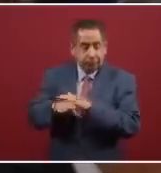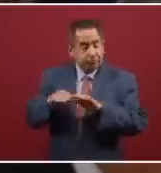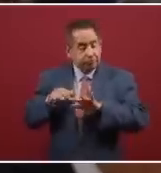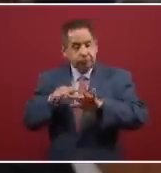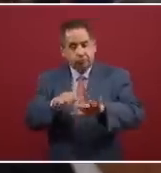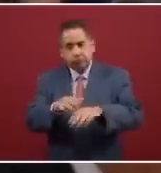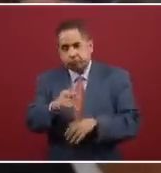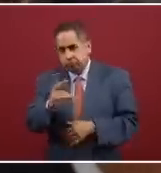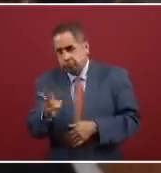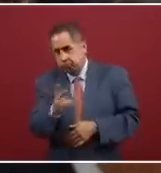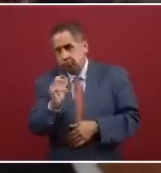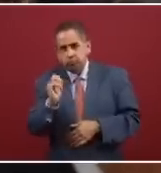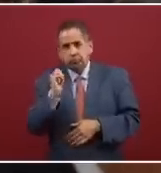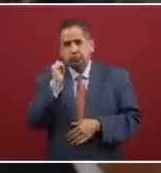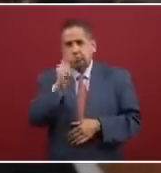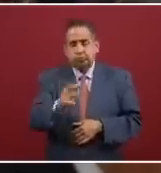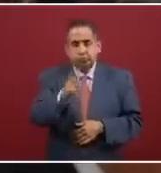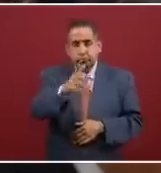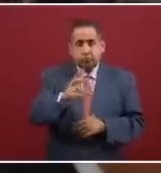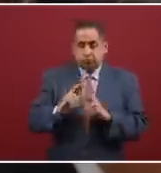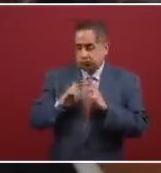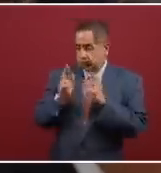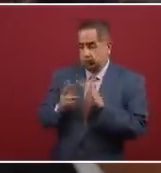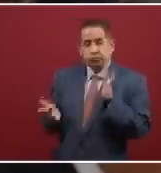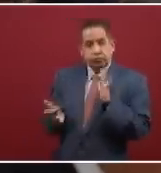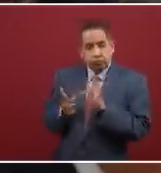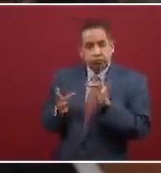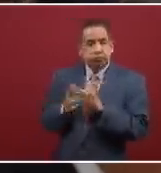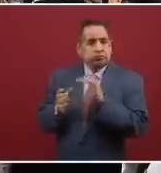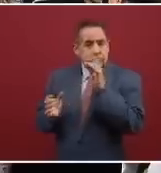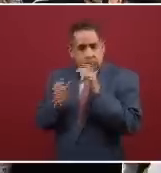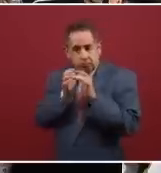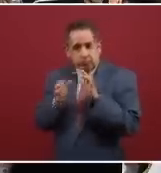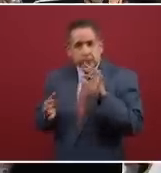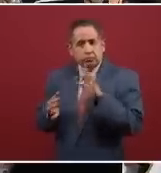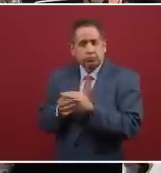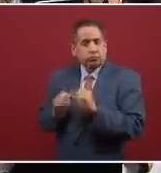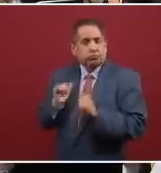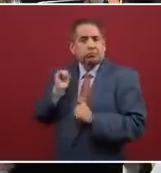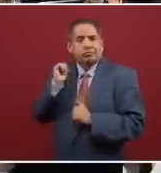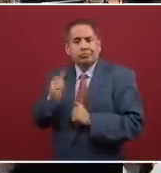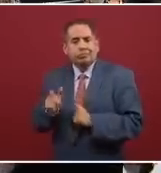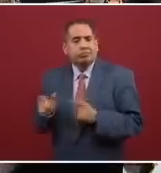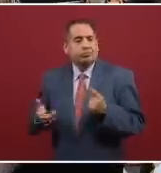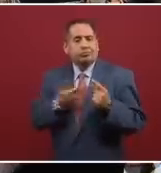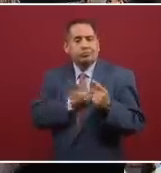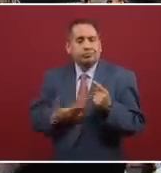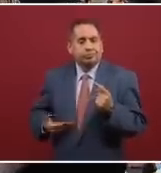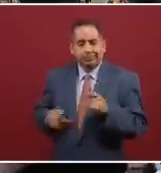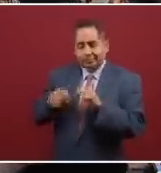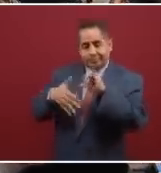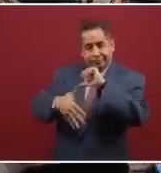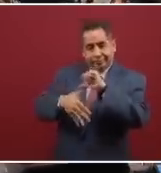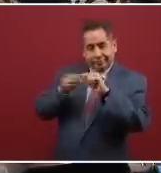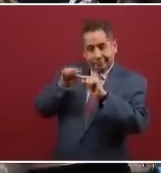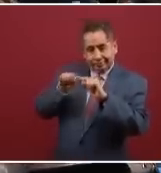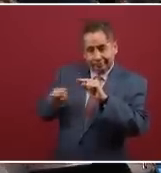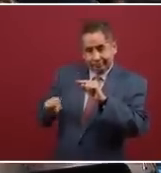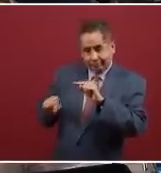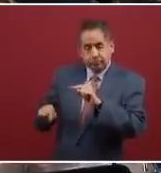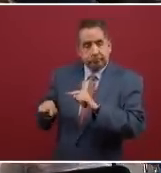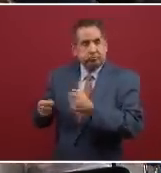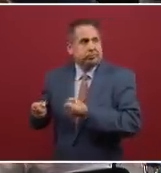alguna reunión algún contacto alguna comunicación con los presidentes de esos países expulsores